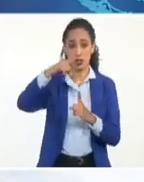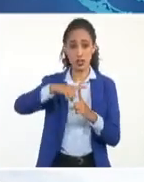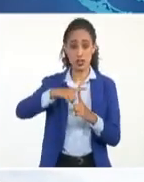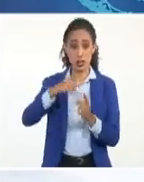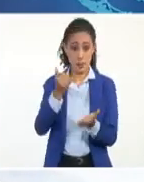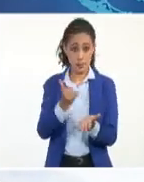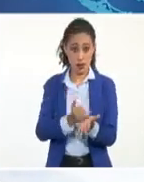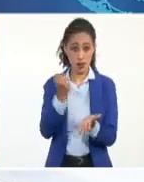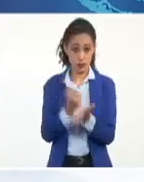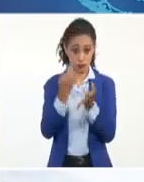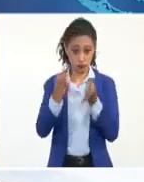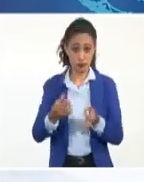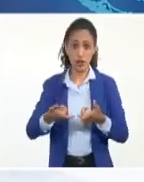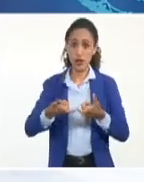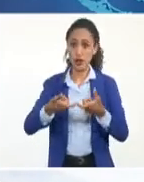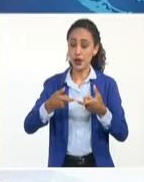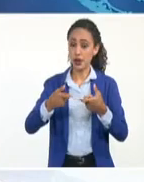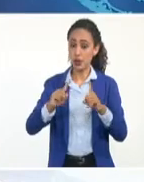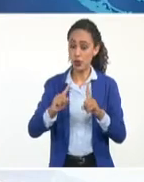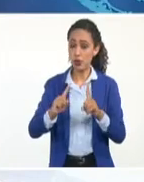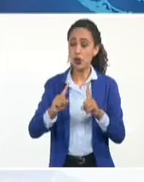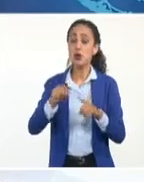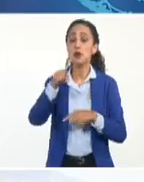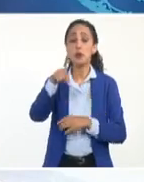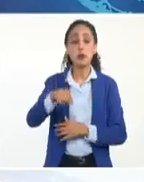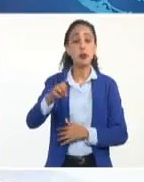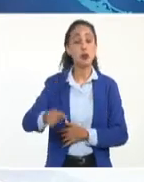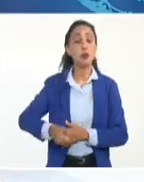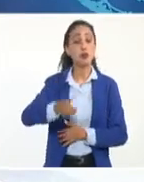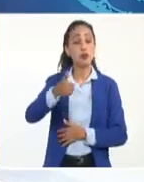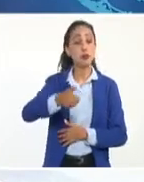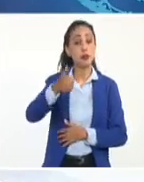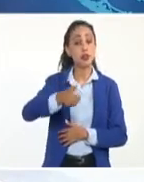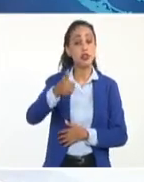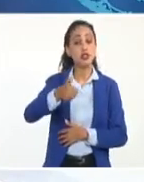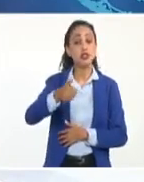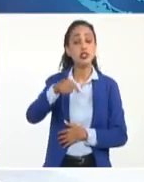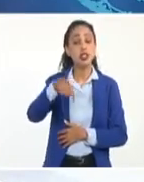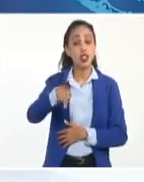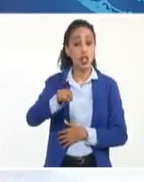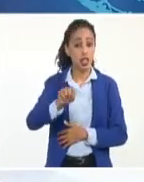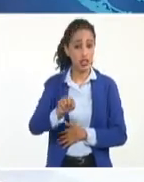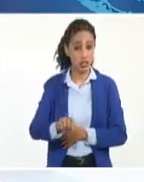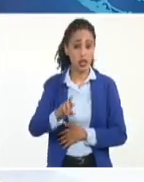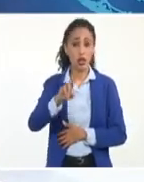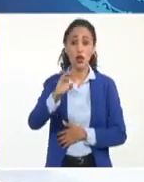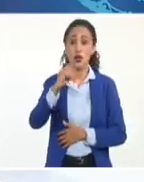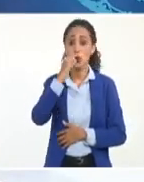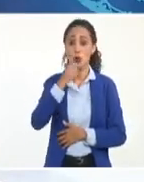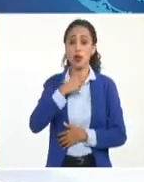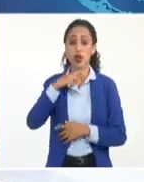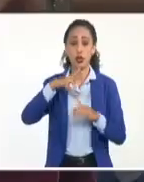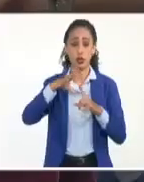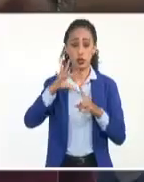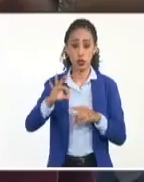presidida por el miembro del Buró Político y secretario de Organización y Política de Cuadros del Comité Central, Roberto Morales